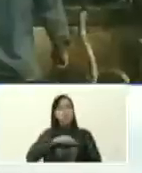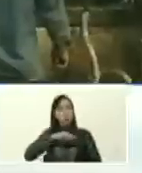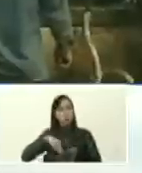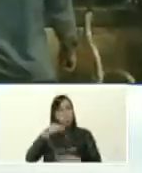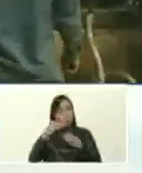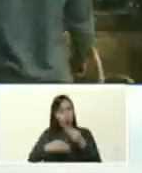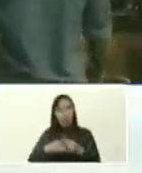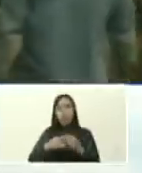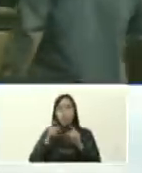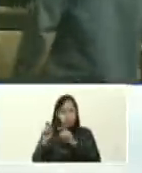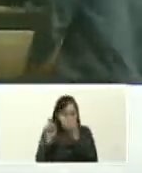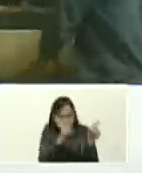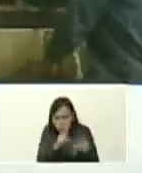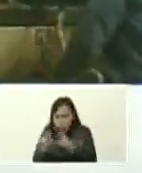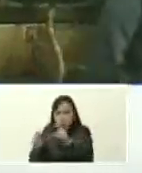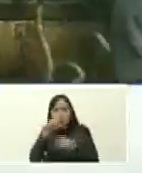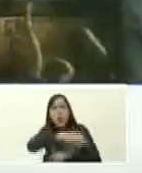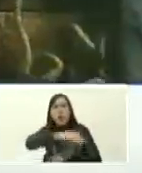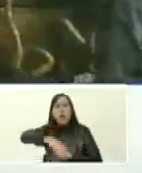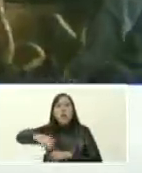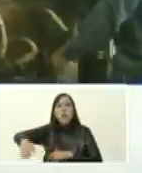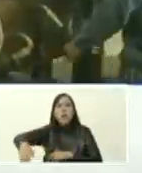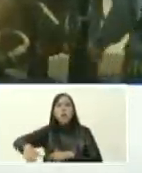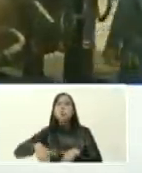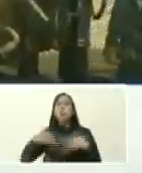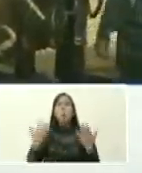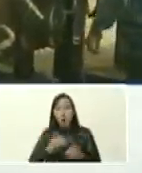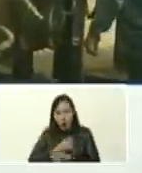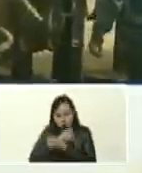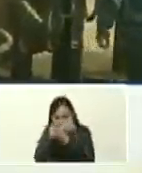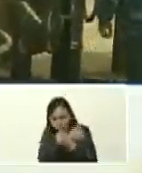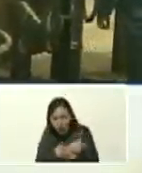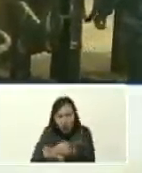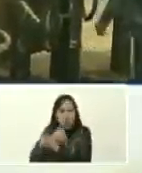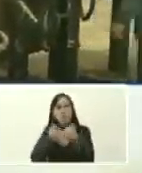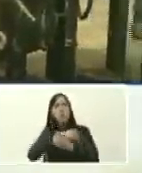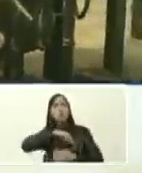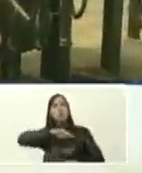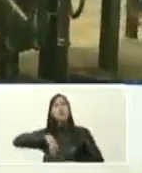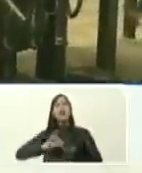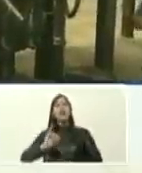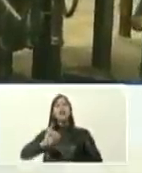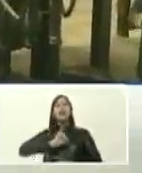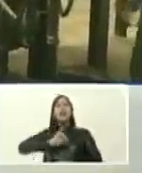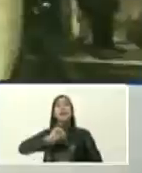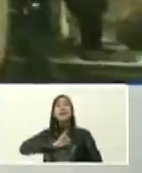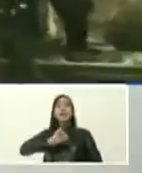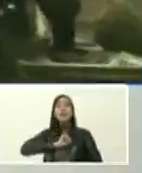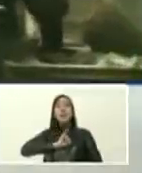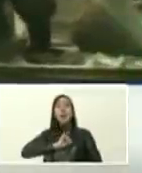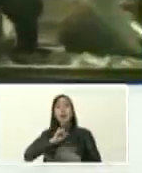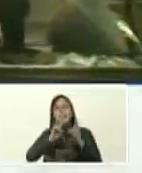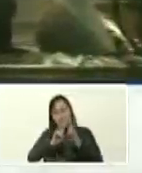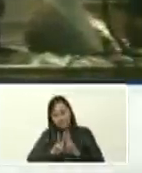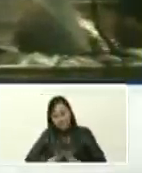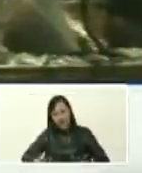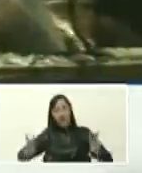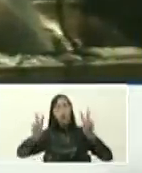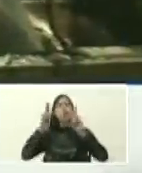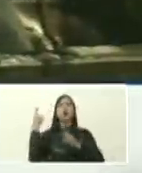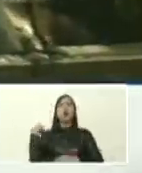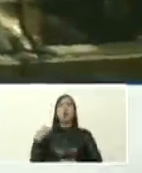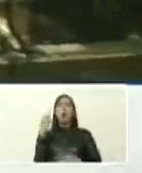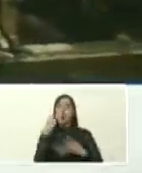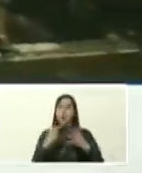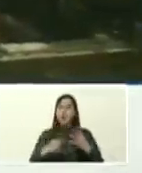los niños y en las niñas de amor a lo nuestro, de valorar lo que se tiene, lo